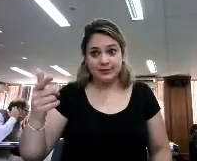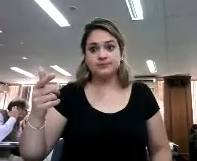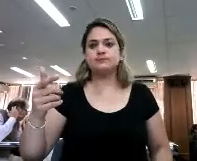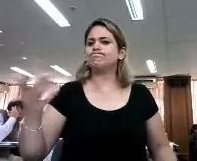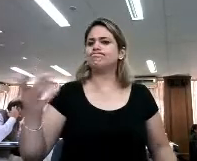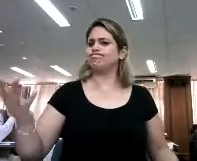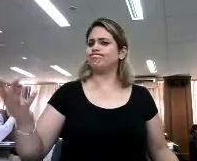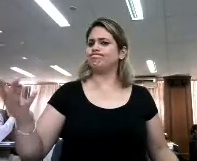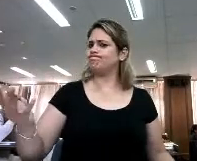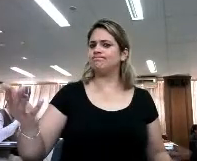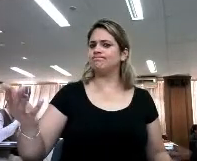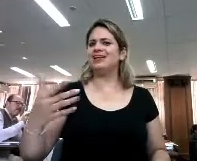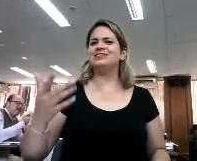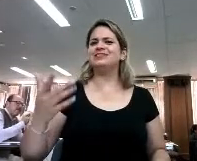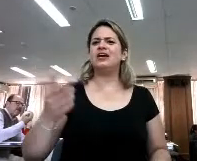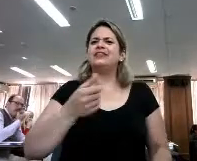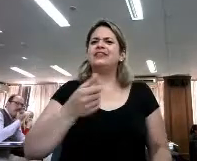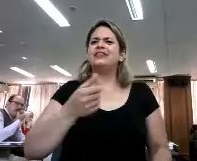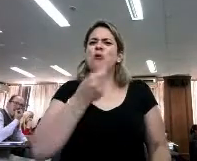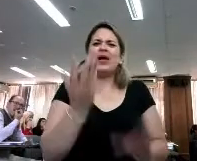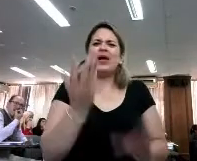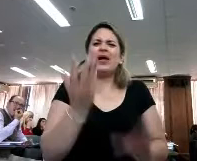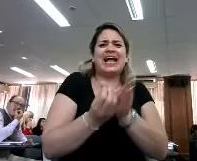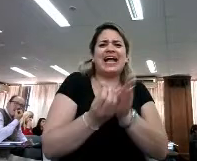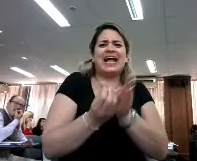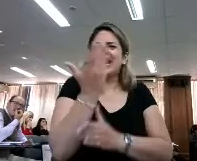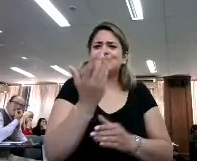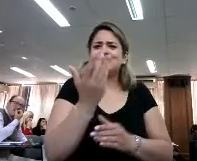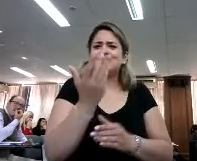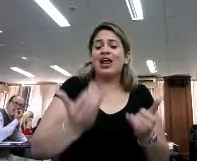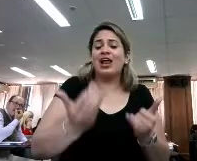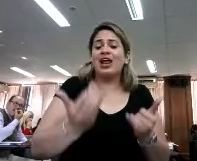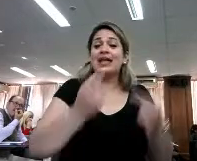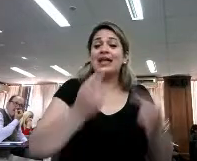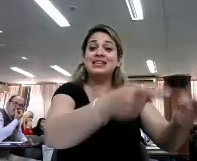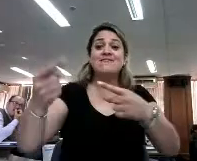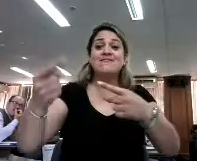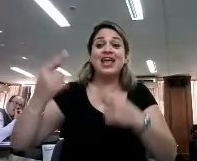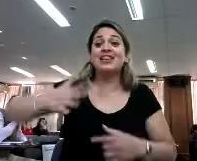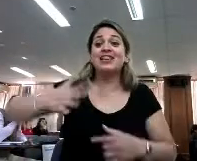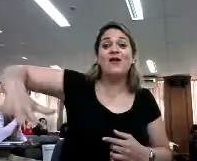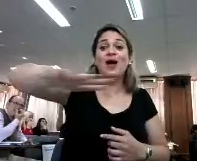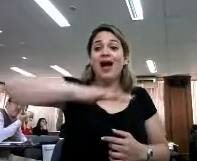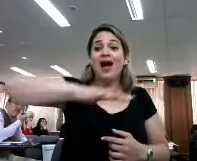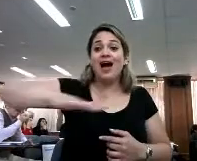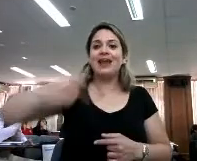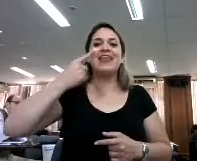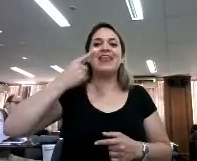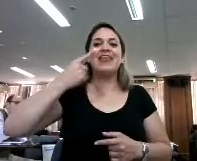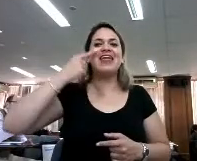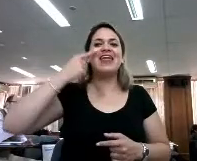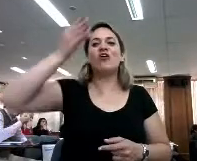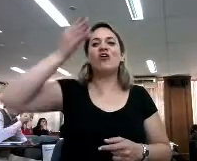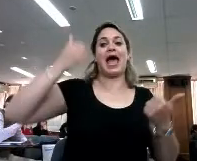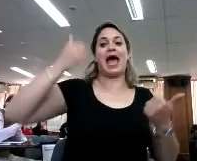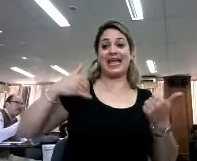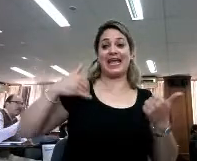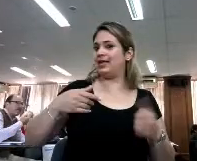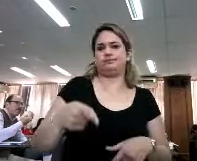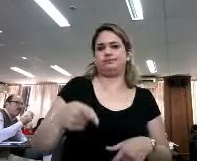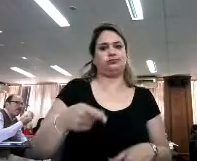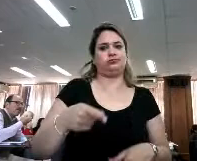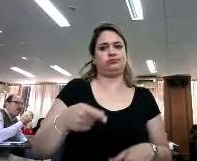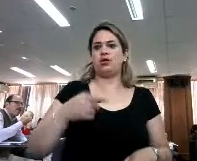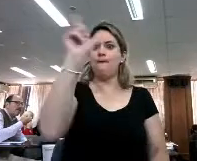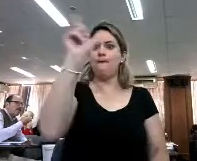qué tanta cantidad de creaciones tendríamos en las diferentes áreas del conocimiento. Argentina es por excelencia uno de los